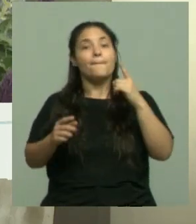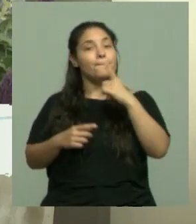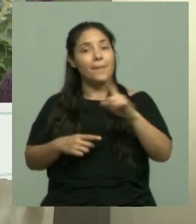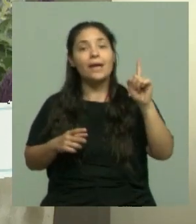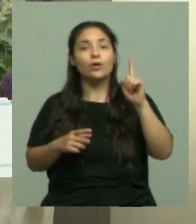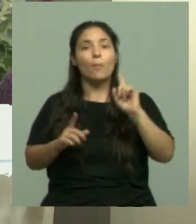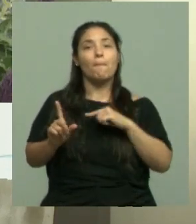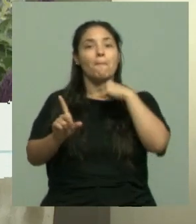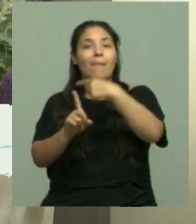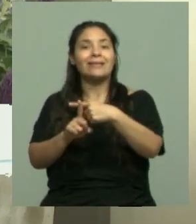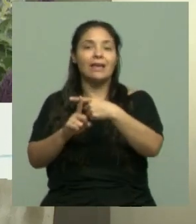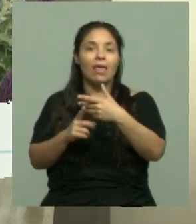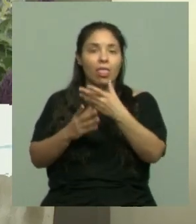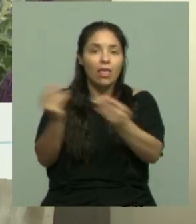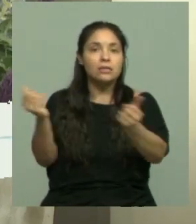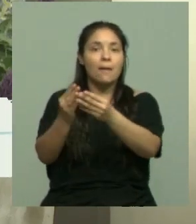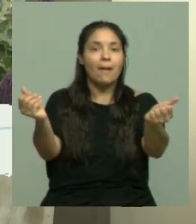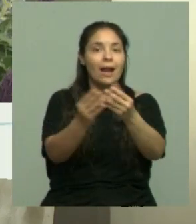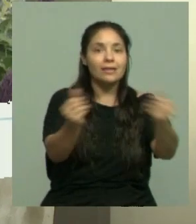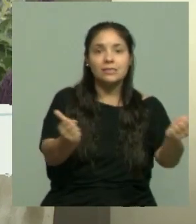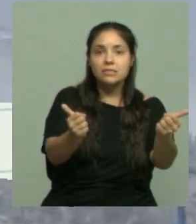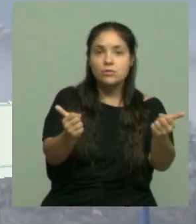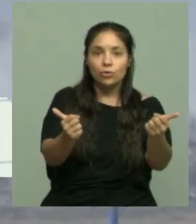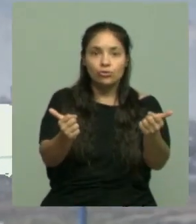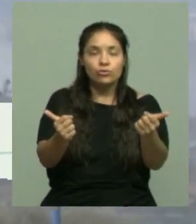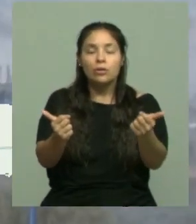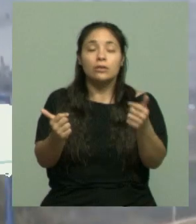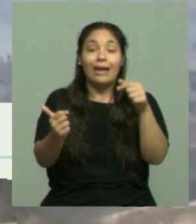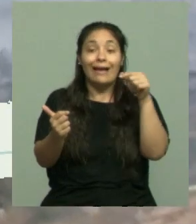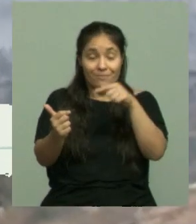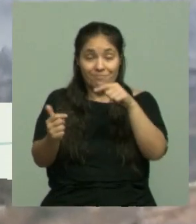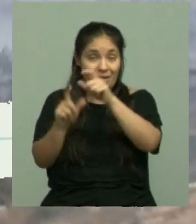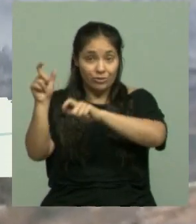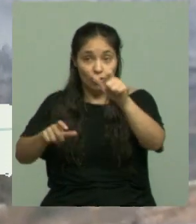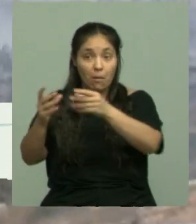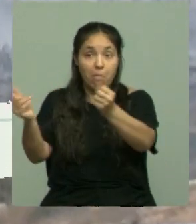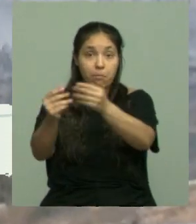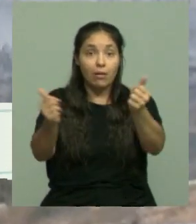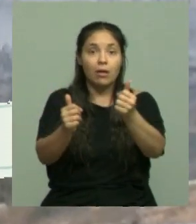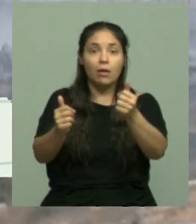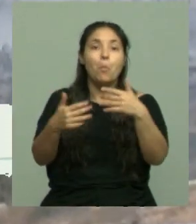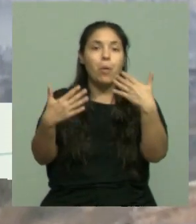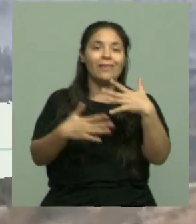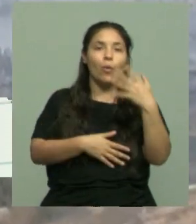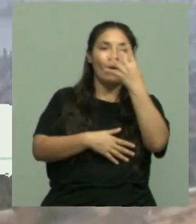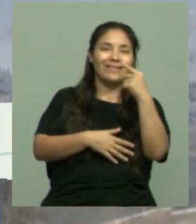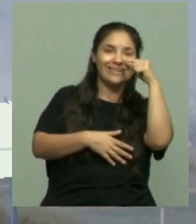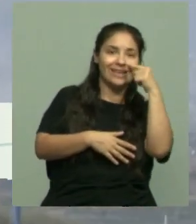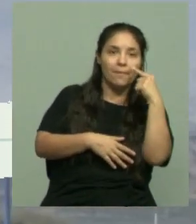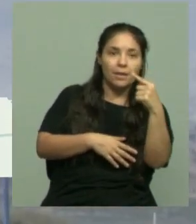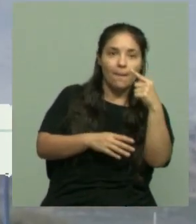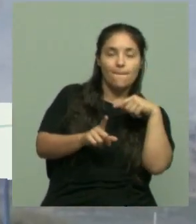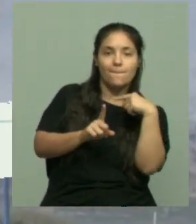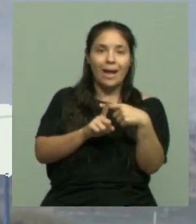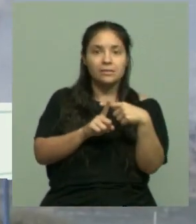llegar perfectamente alrededor de los 50.000. Claro. Y lo que es importante también es tener en cuenta la